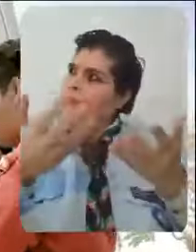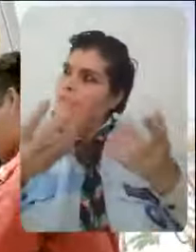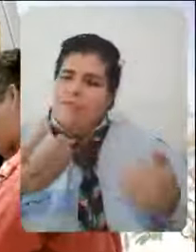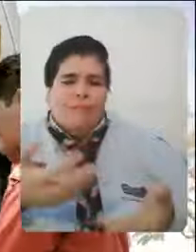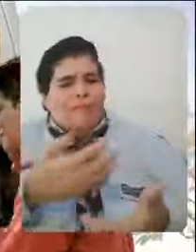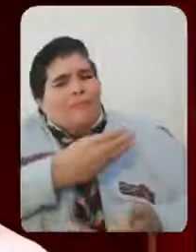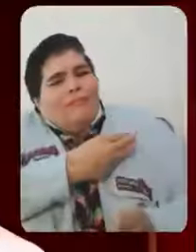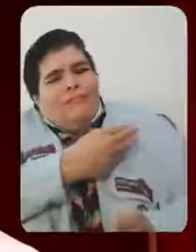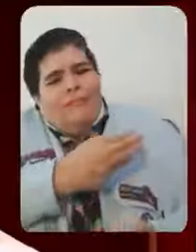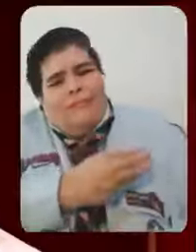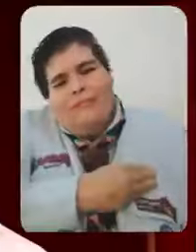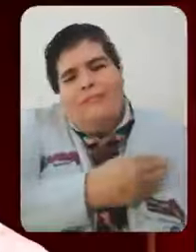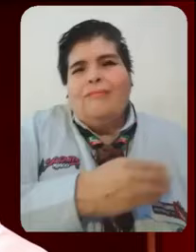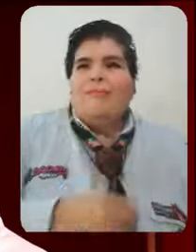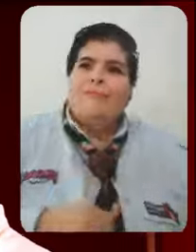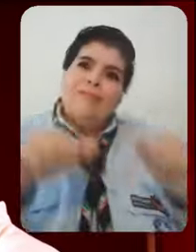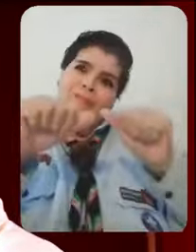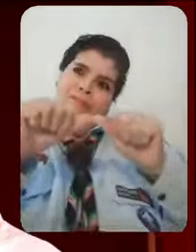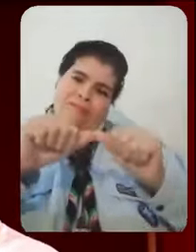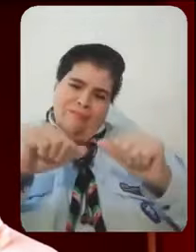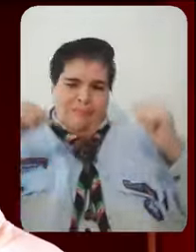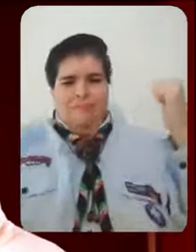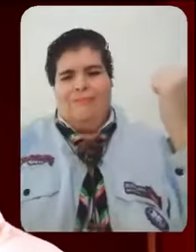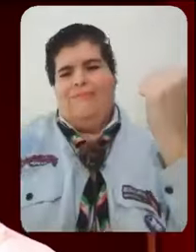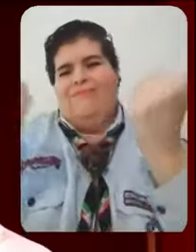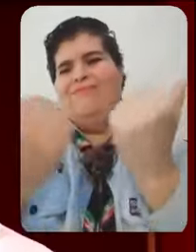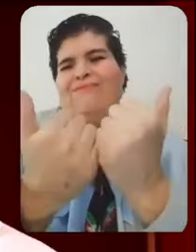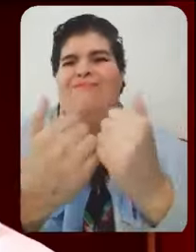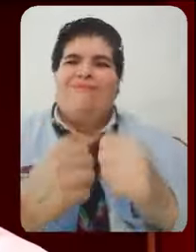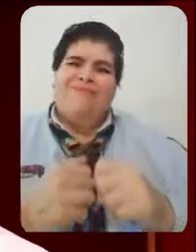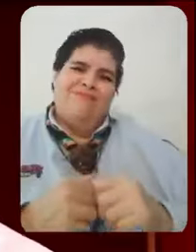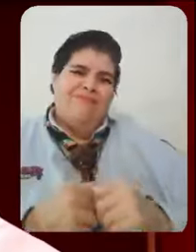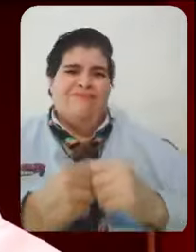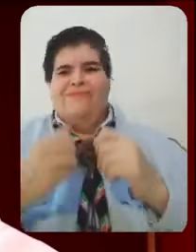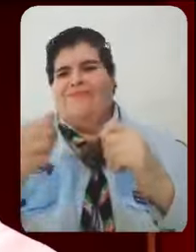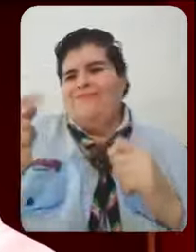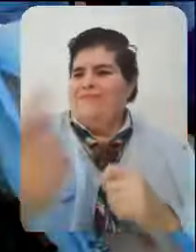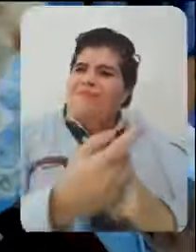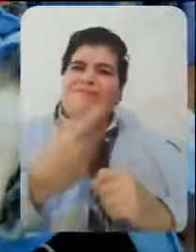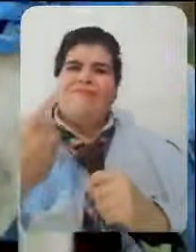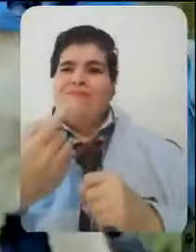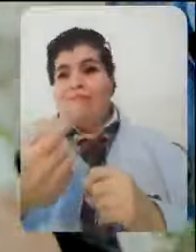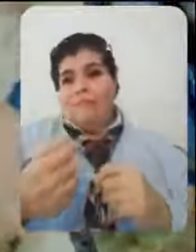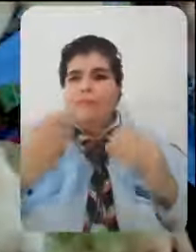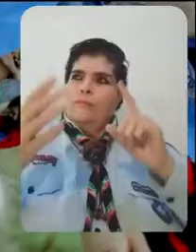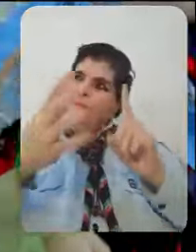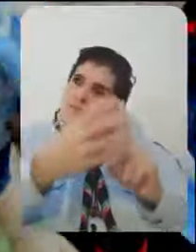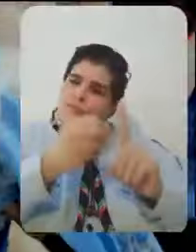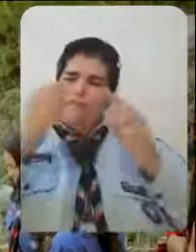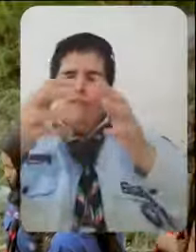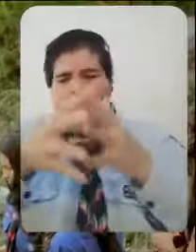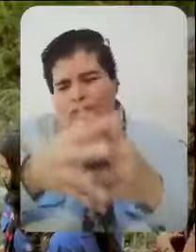Haremos cosas buenas por nuestra sociedad. Lo